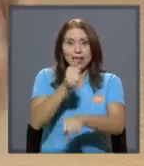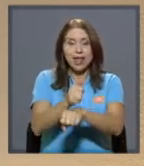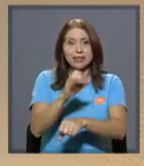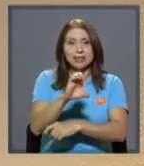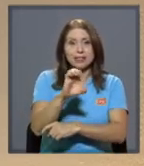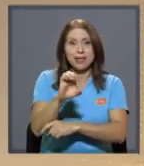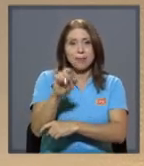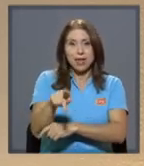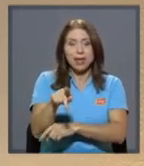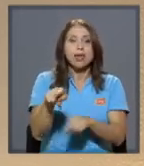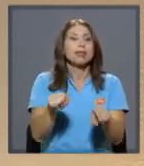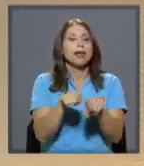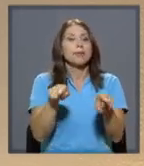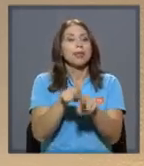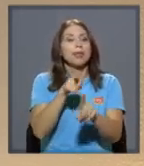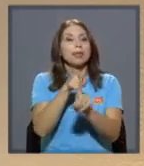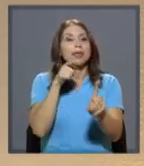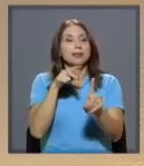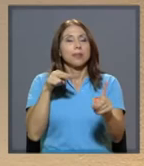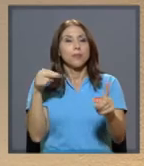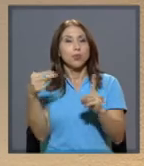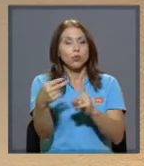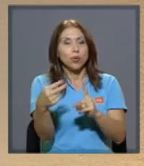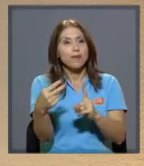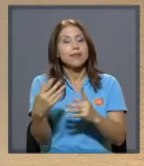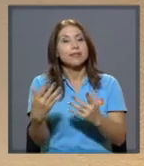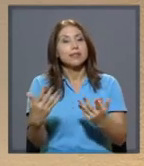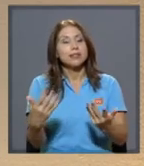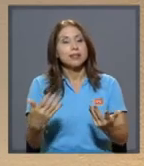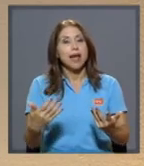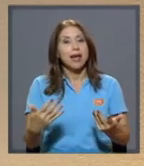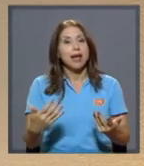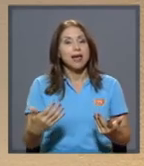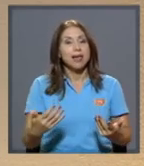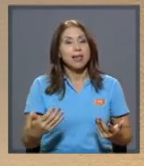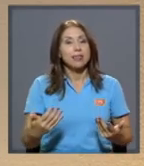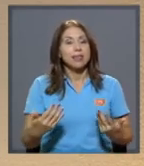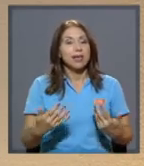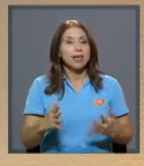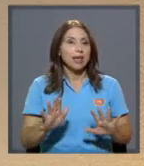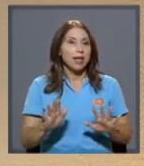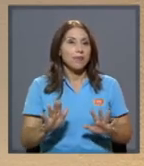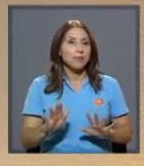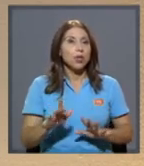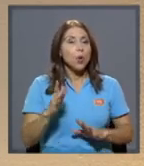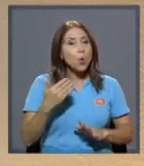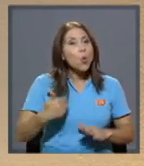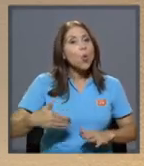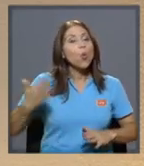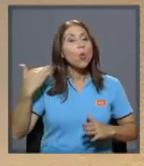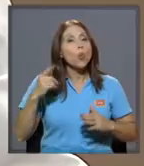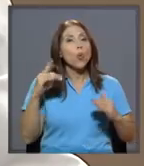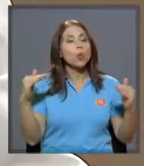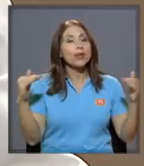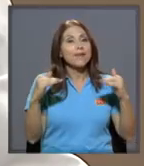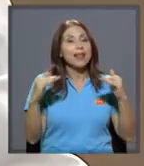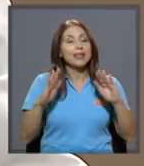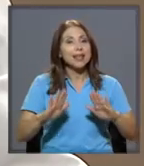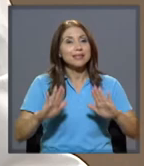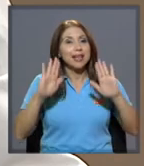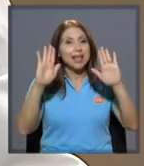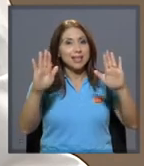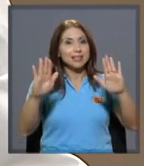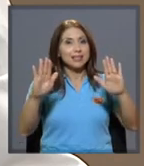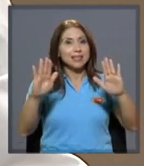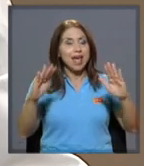también desde el punto de vista de que hubo nivel de excelencia, creo que